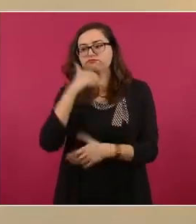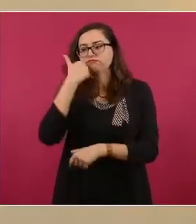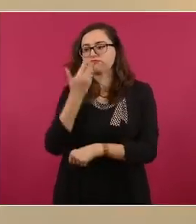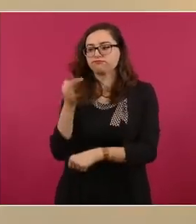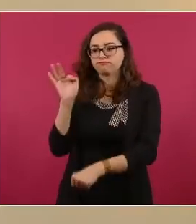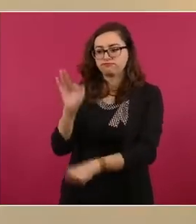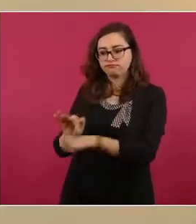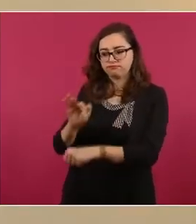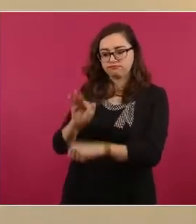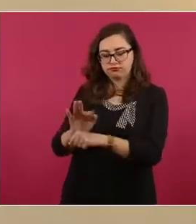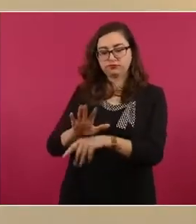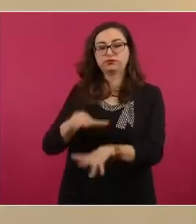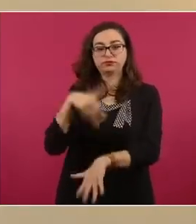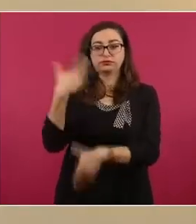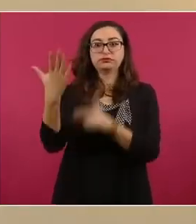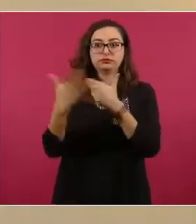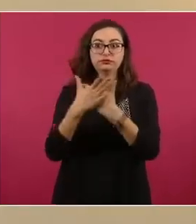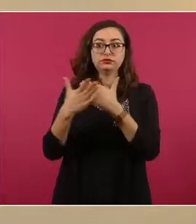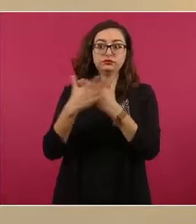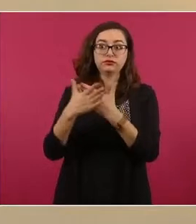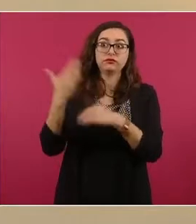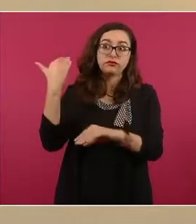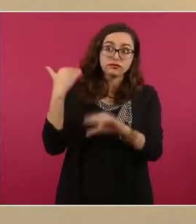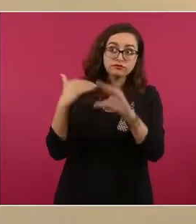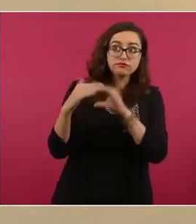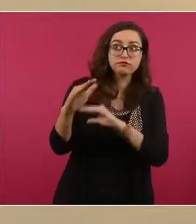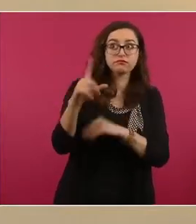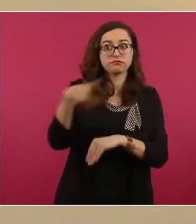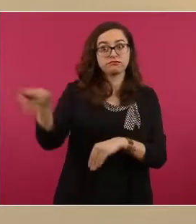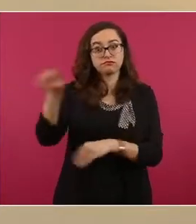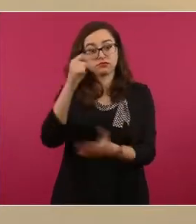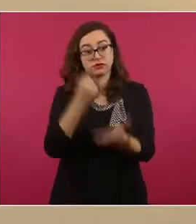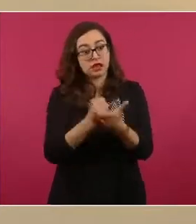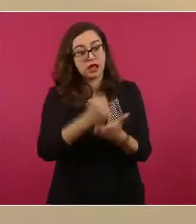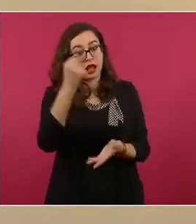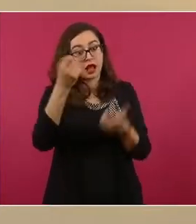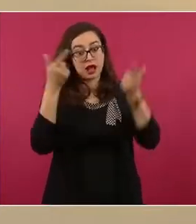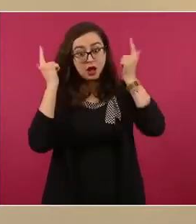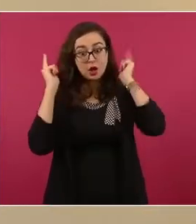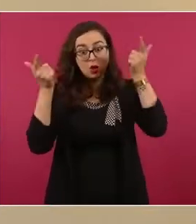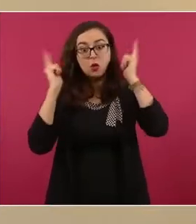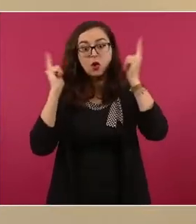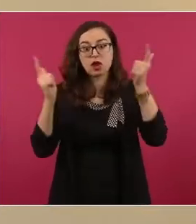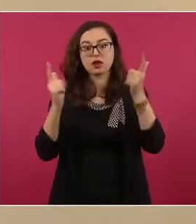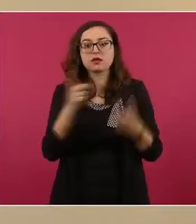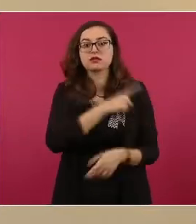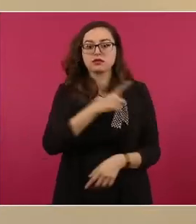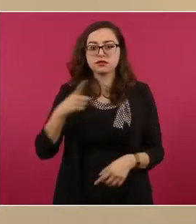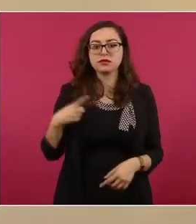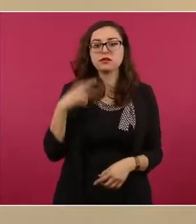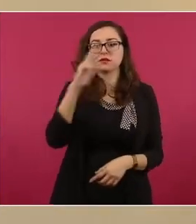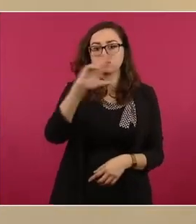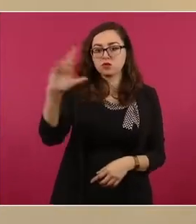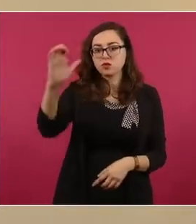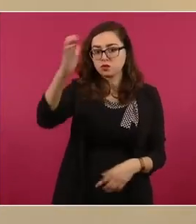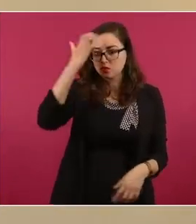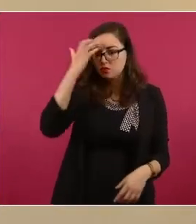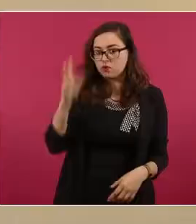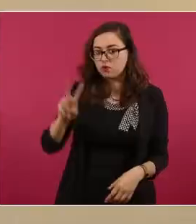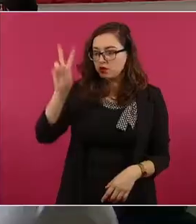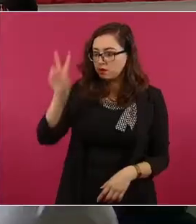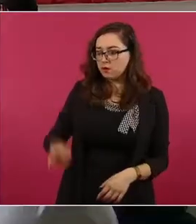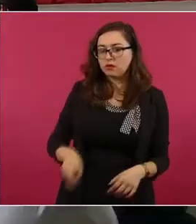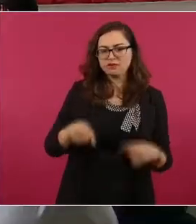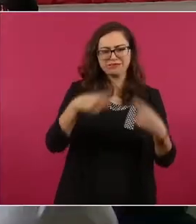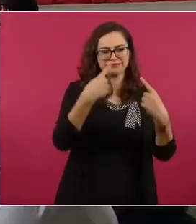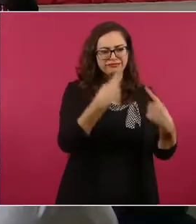que pronto será, esperamos, promulgadas, se hace un reconocimiento explícito a la pluralidad epistémica de la Sociedad para la